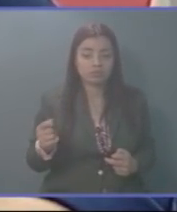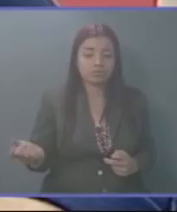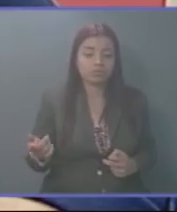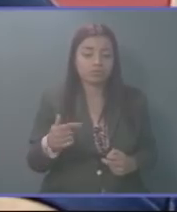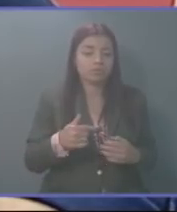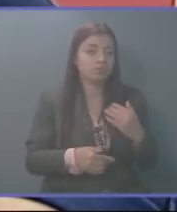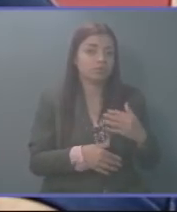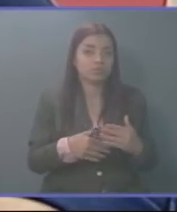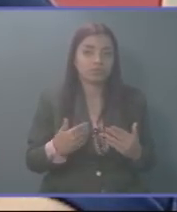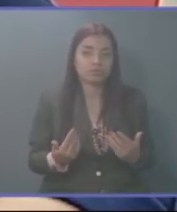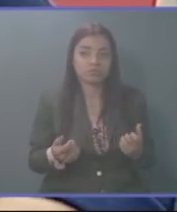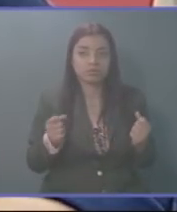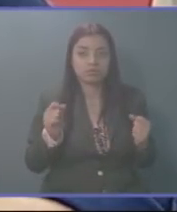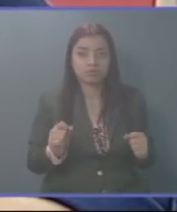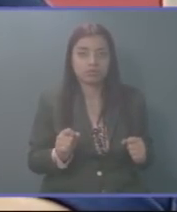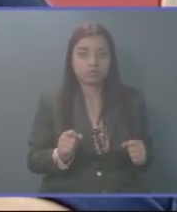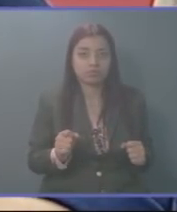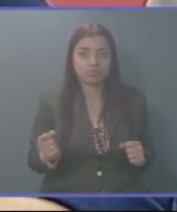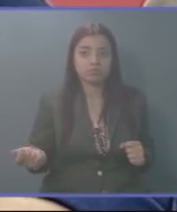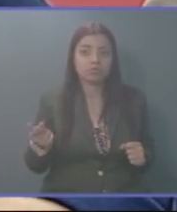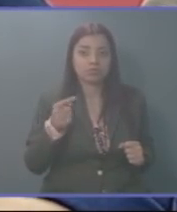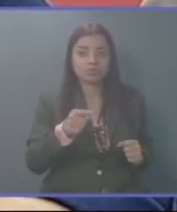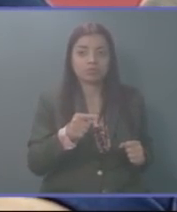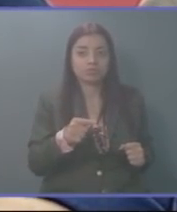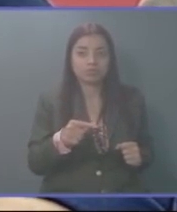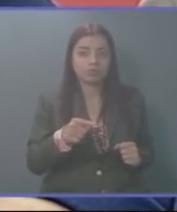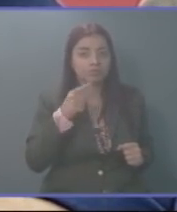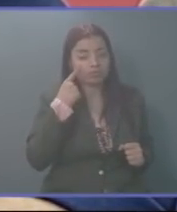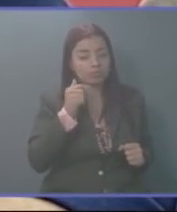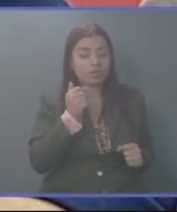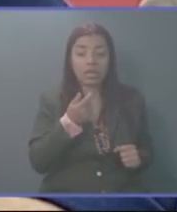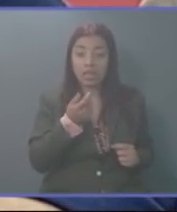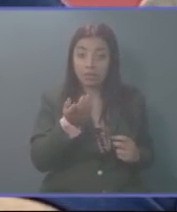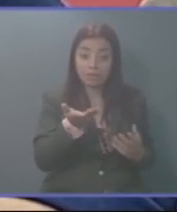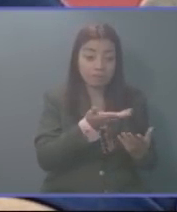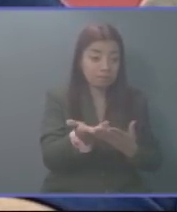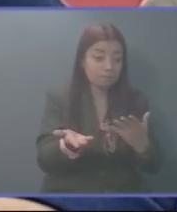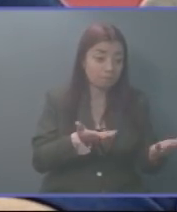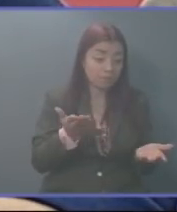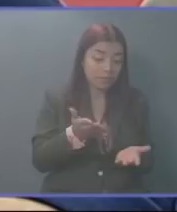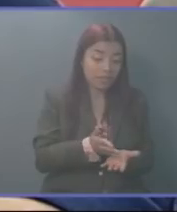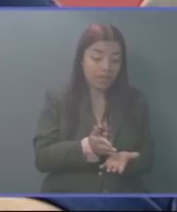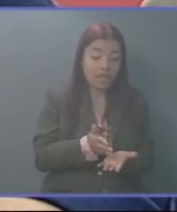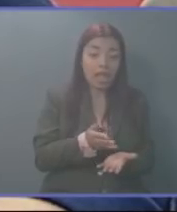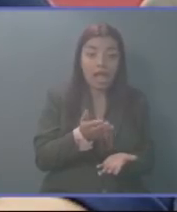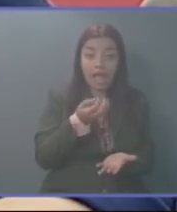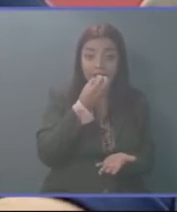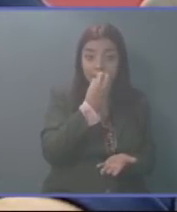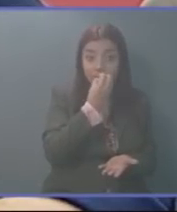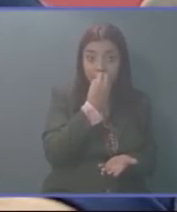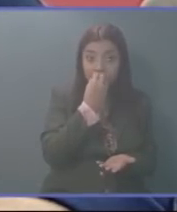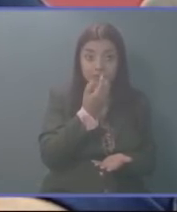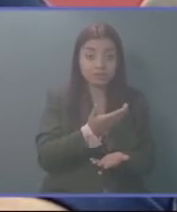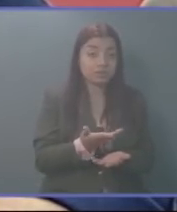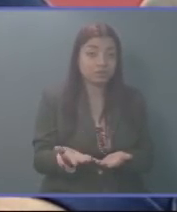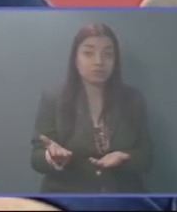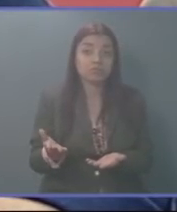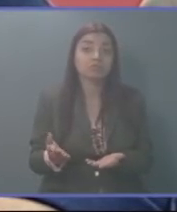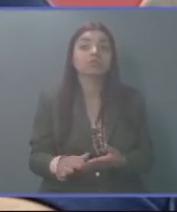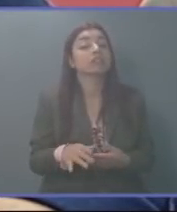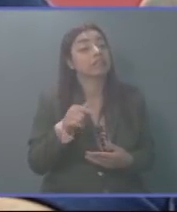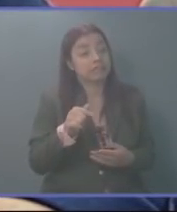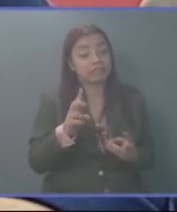lugares que venden alimentos y bebidas de consumo humano, ¿verdad? Ese es el tipo de